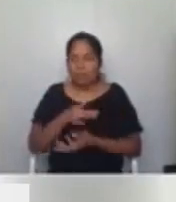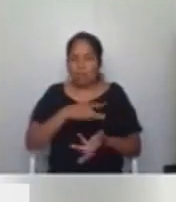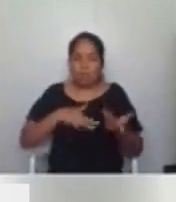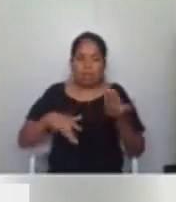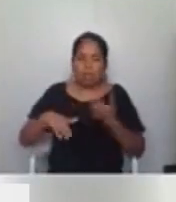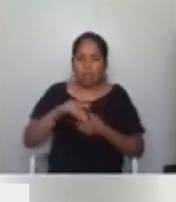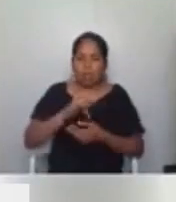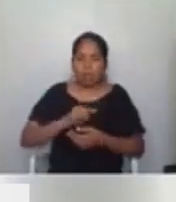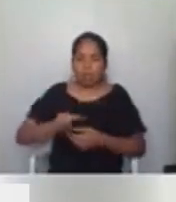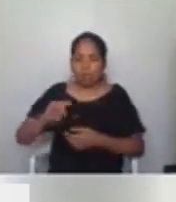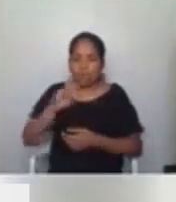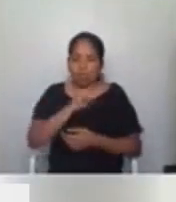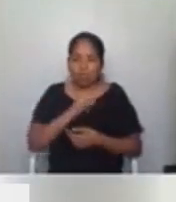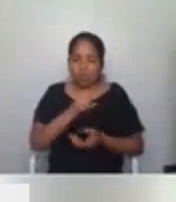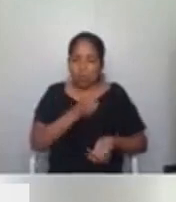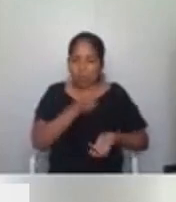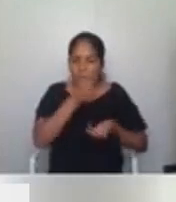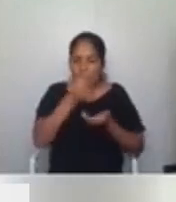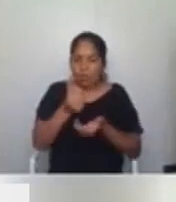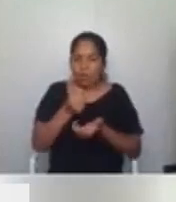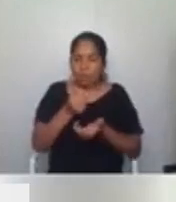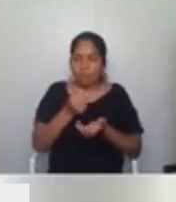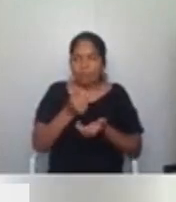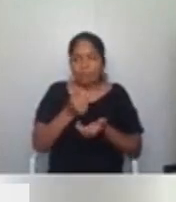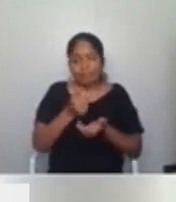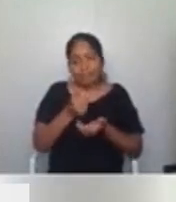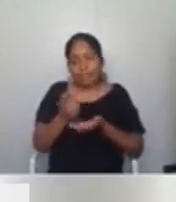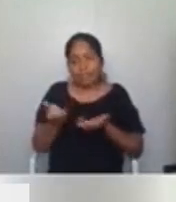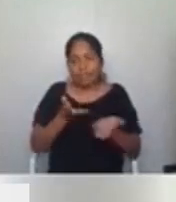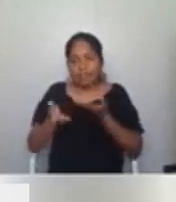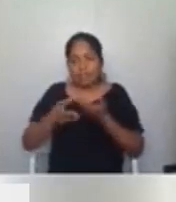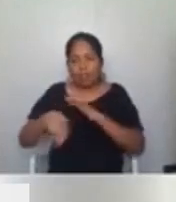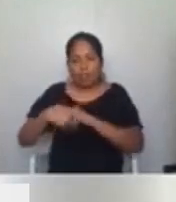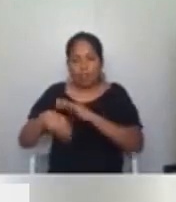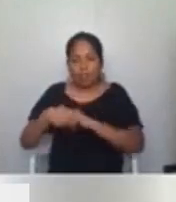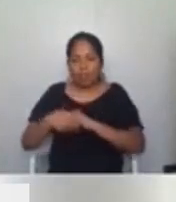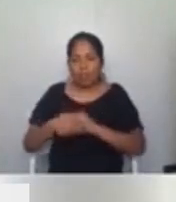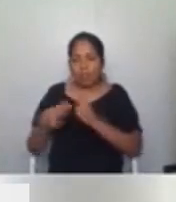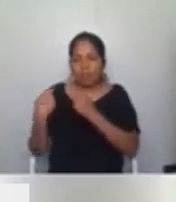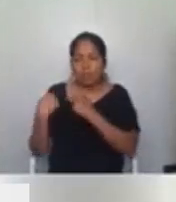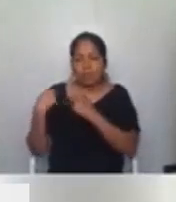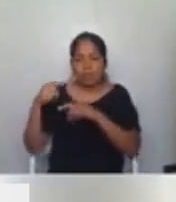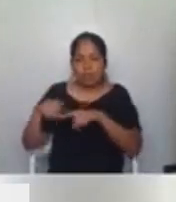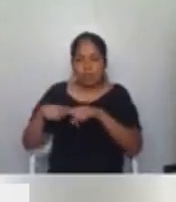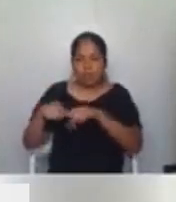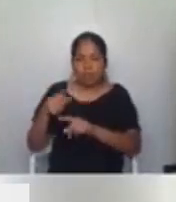cosa pública al servicio de la corrupción. Está en sus manos. Está en sus manos, señores congresistas.